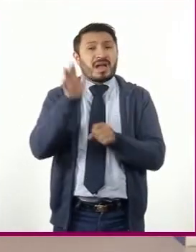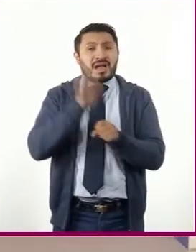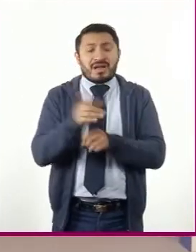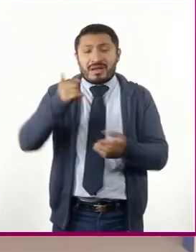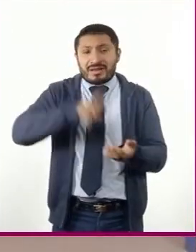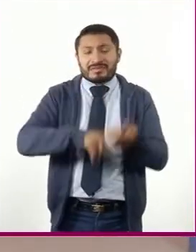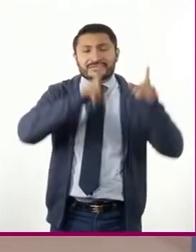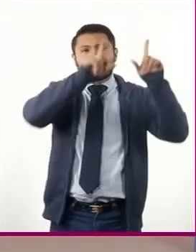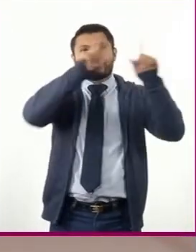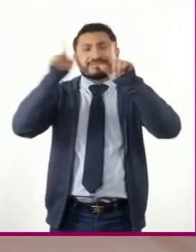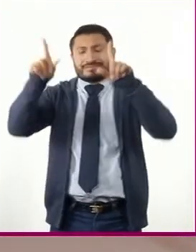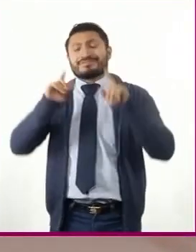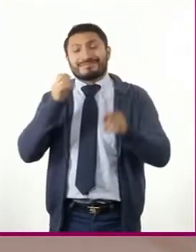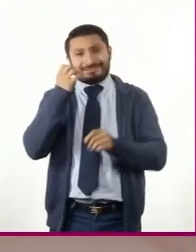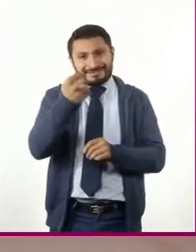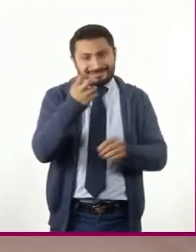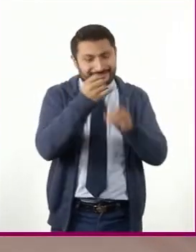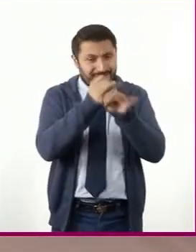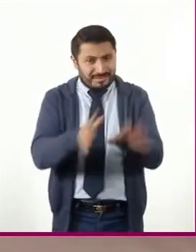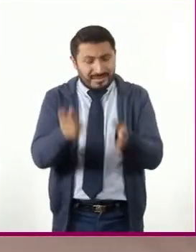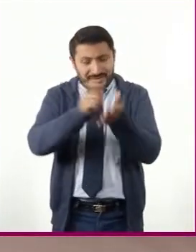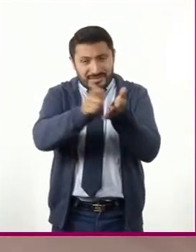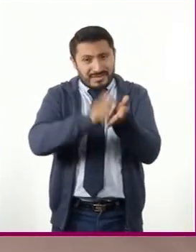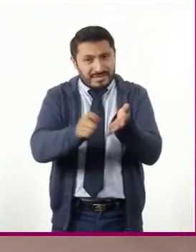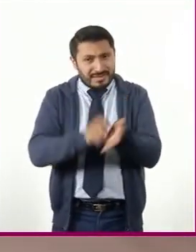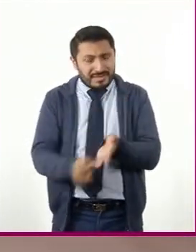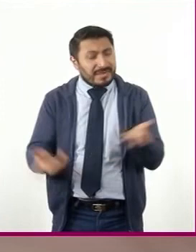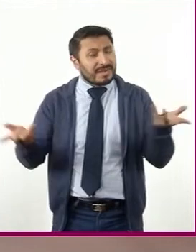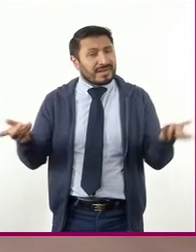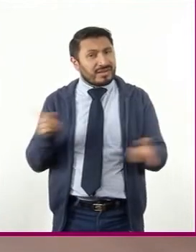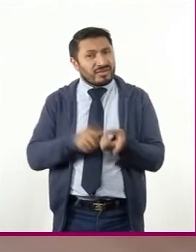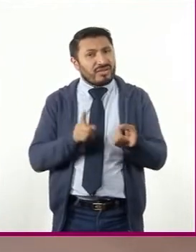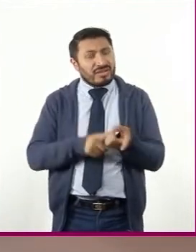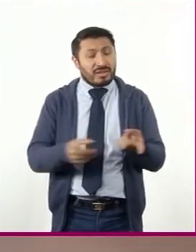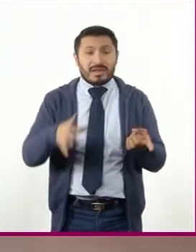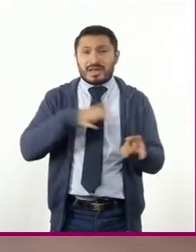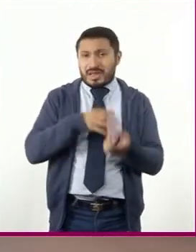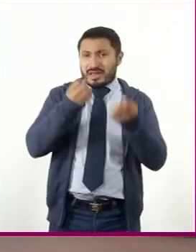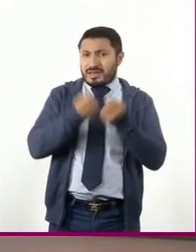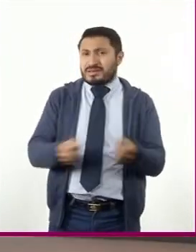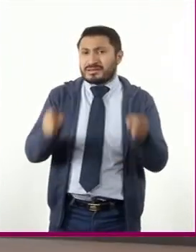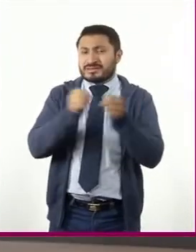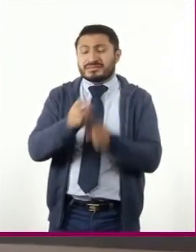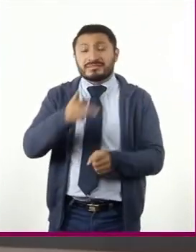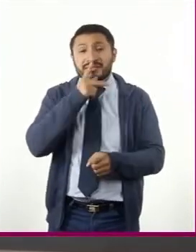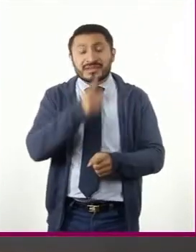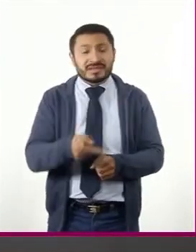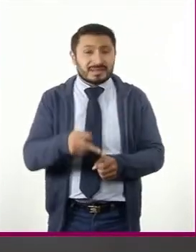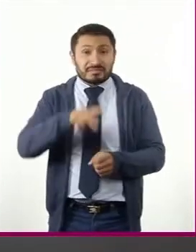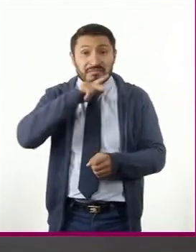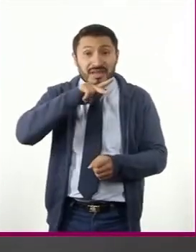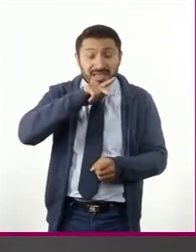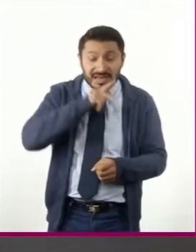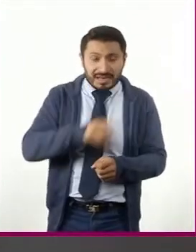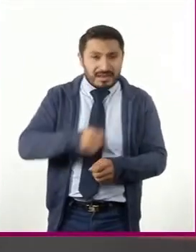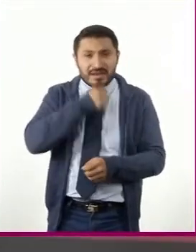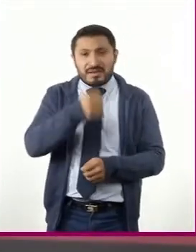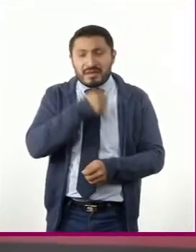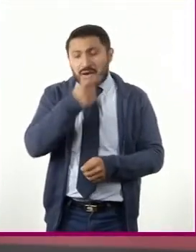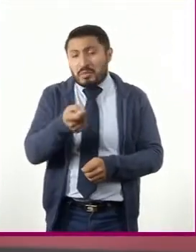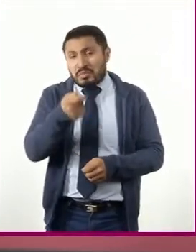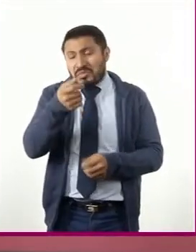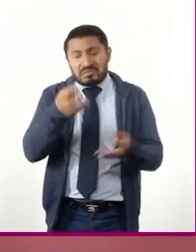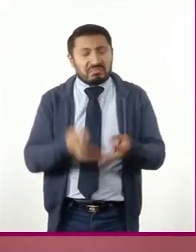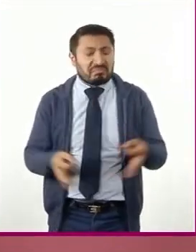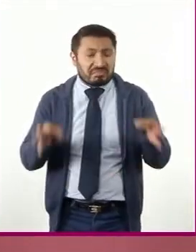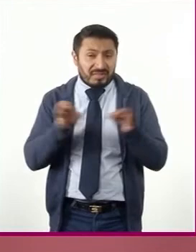cuadro podemos poner estos datos? Nos habla de una sociedad patriarcal. Los viejos cuentan poco. Estoy segura de